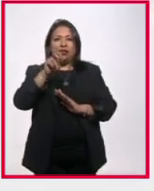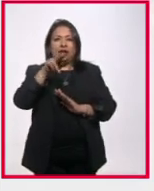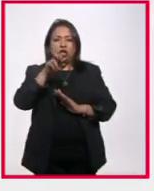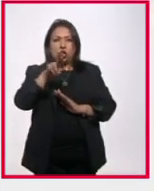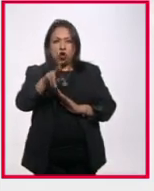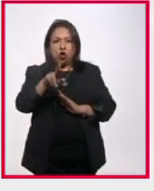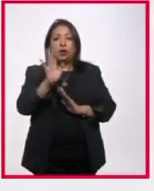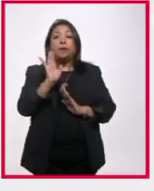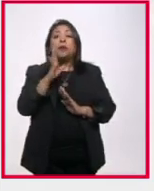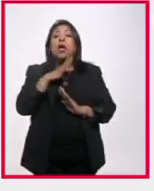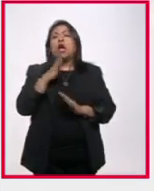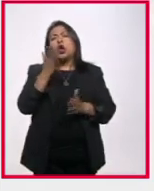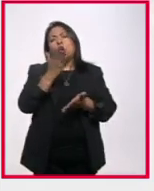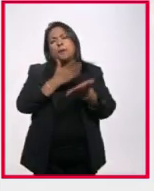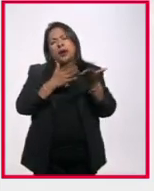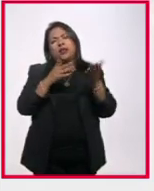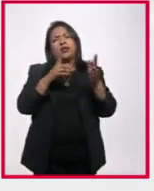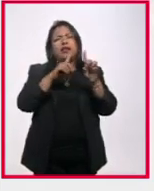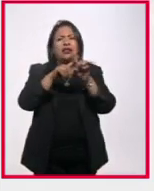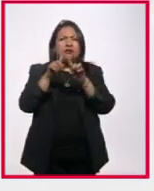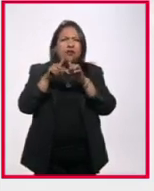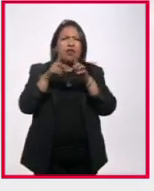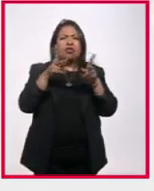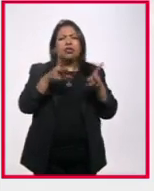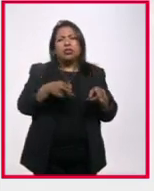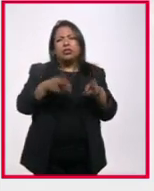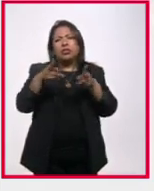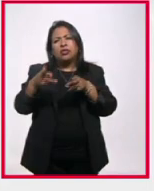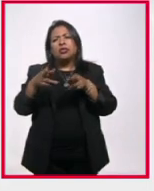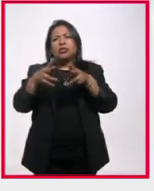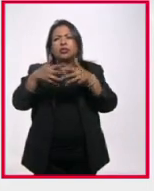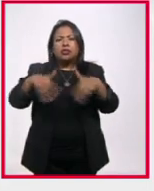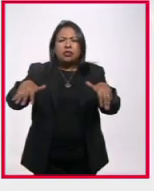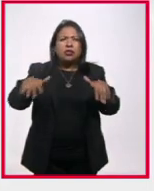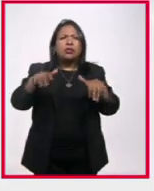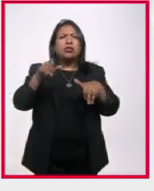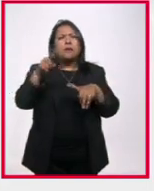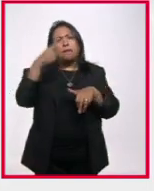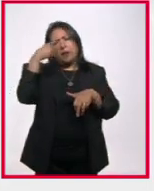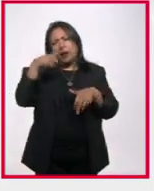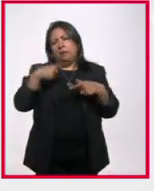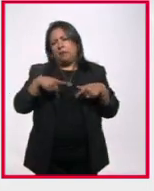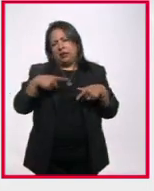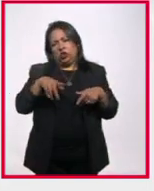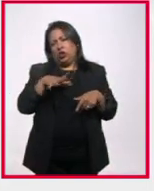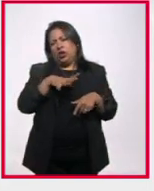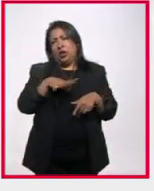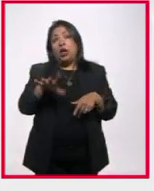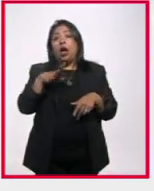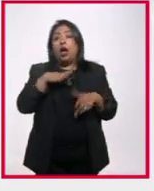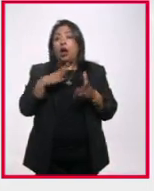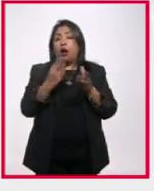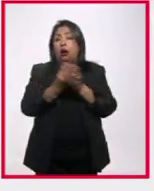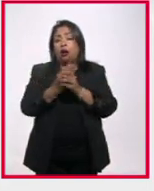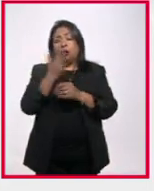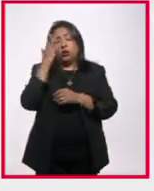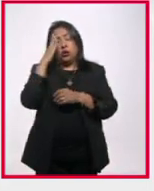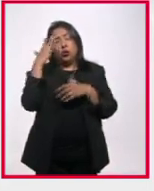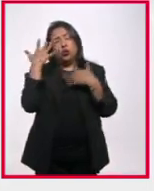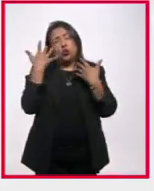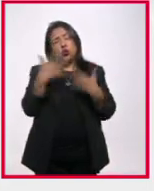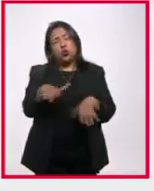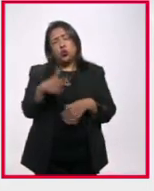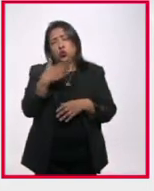que además de compartir muchas otras cosas, fragmentos de presentaciones, en fin, cosas para público en general, hay unas clases magistrales